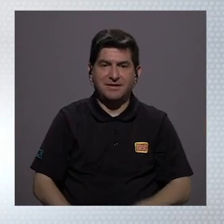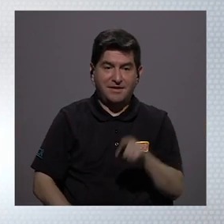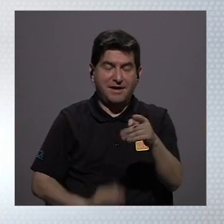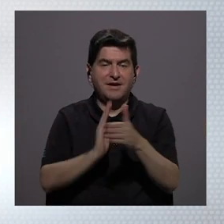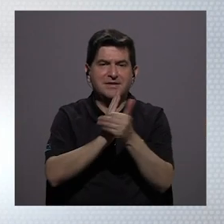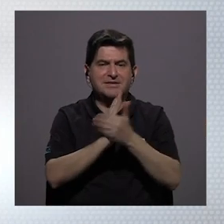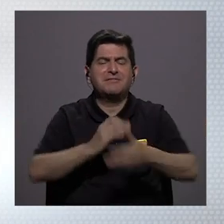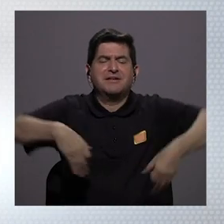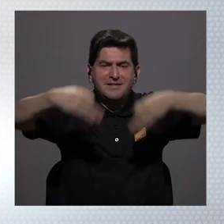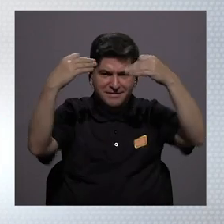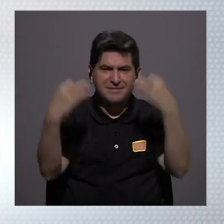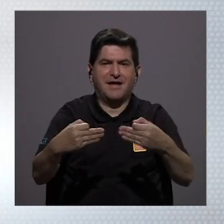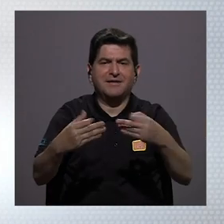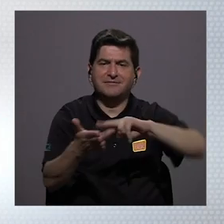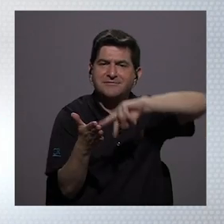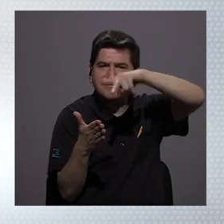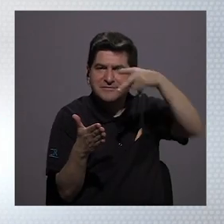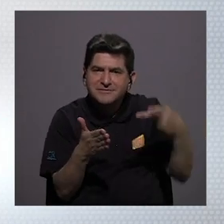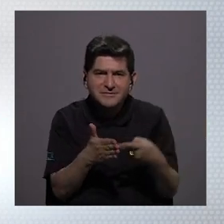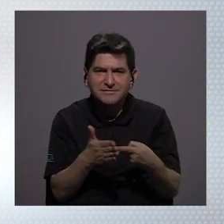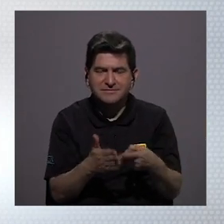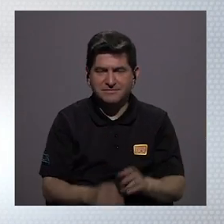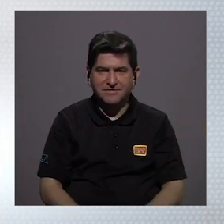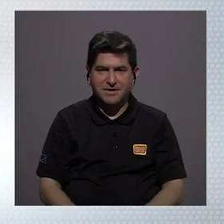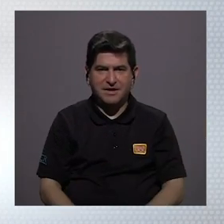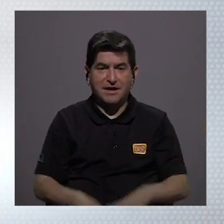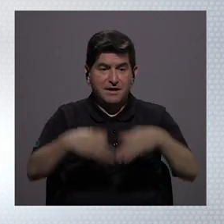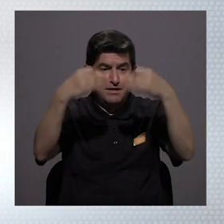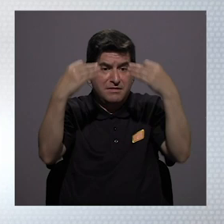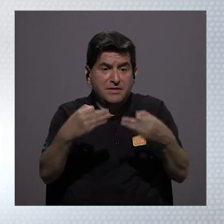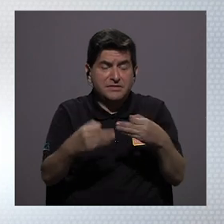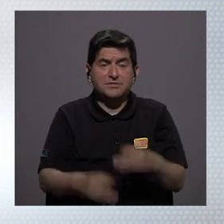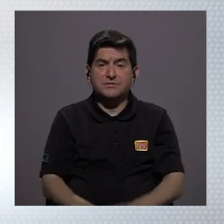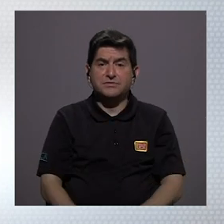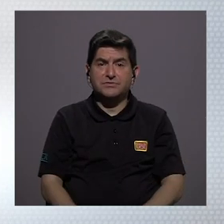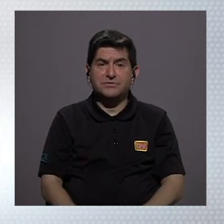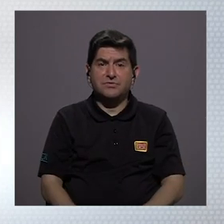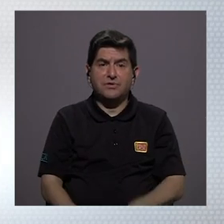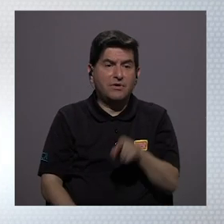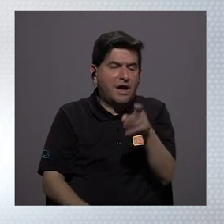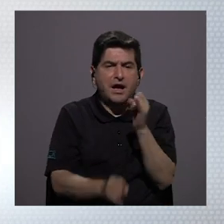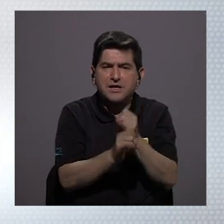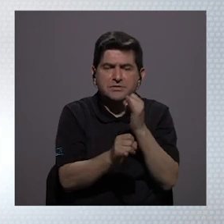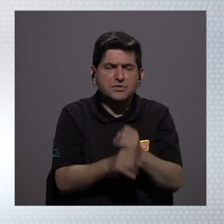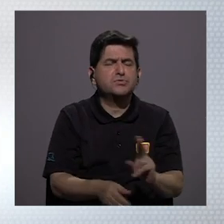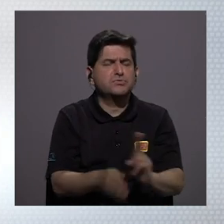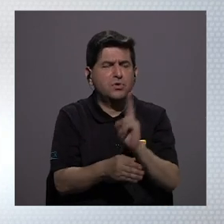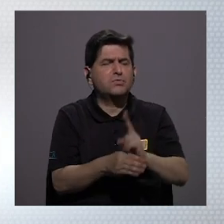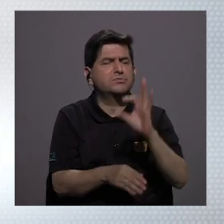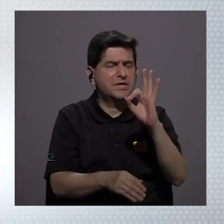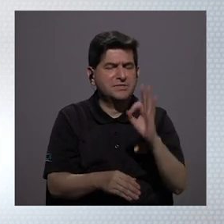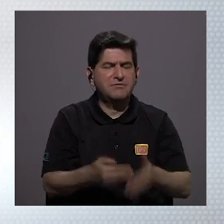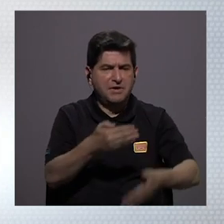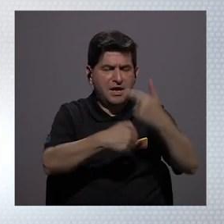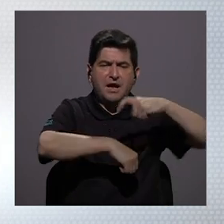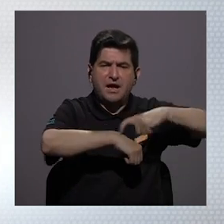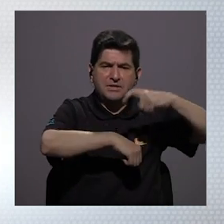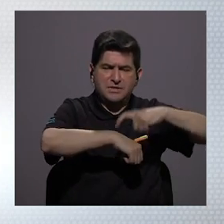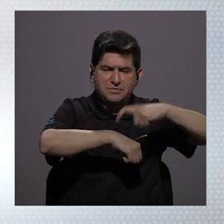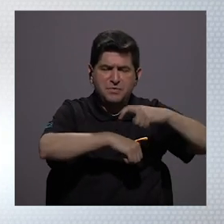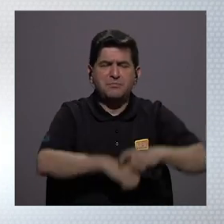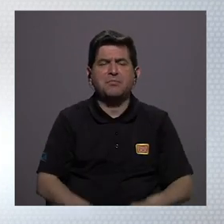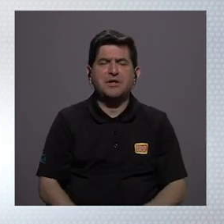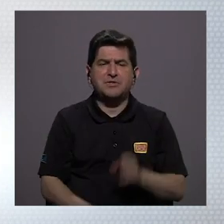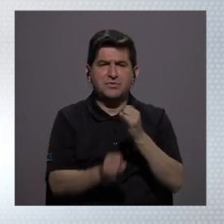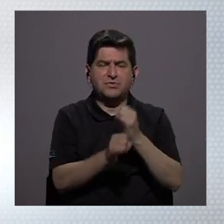decisiones. Y esa agilidad de poder tomar decisiones implica decidir esta institución que fue muy útil en este momento de la